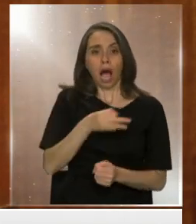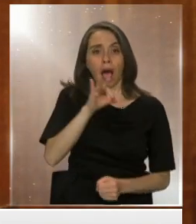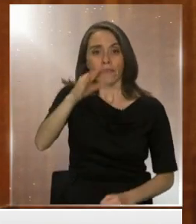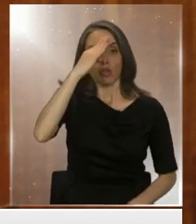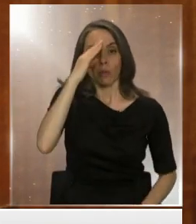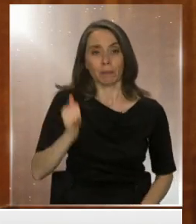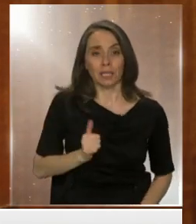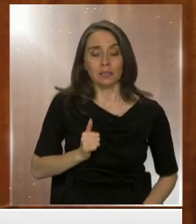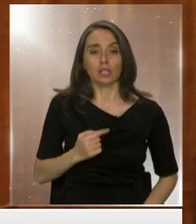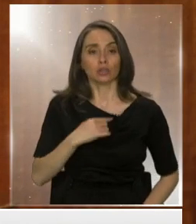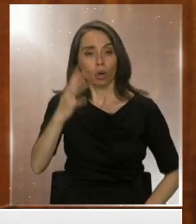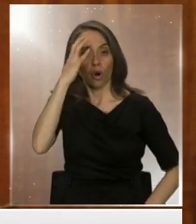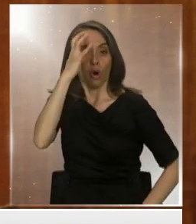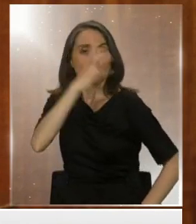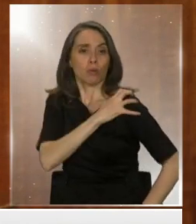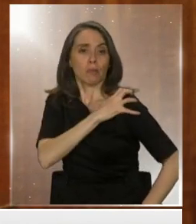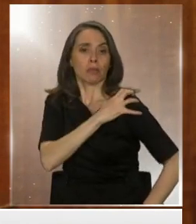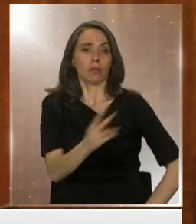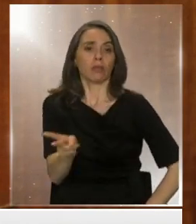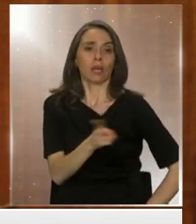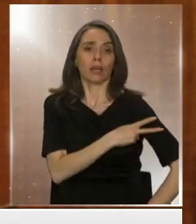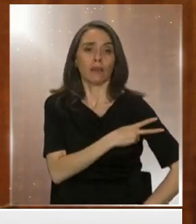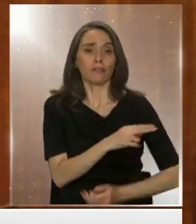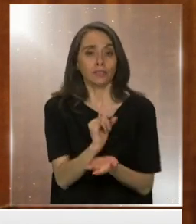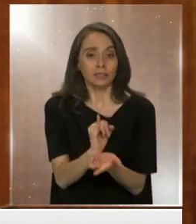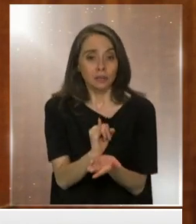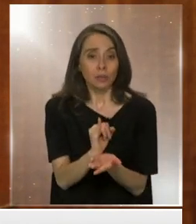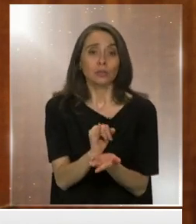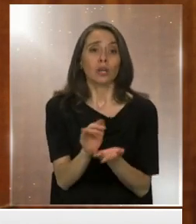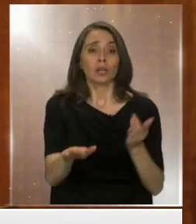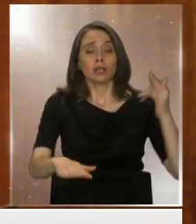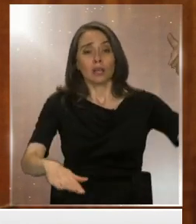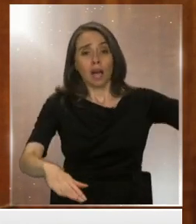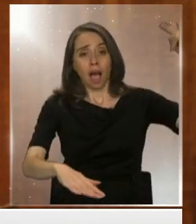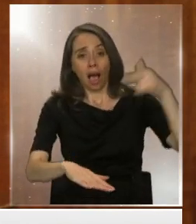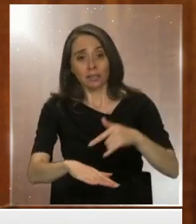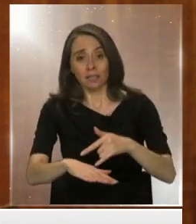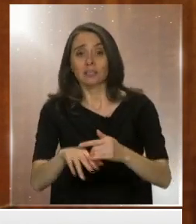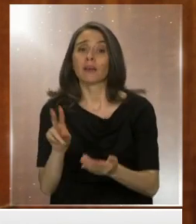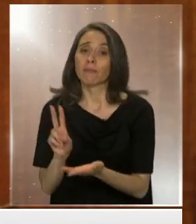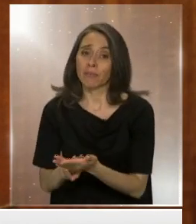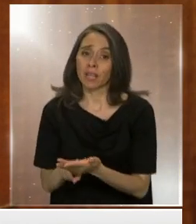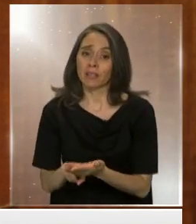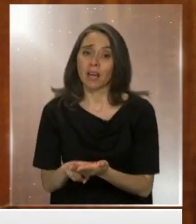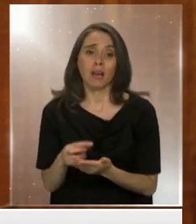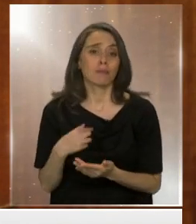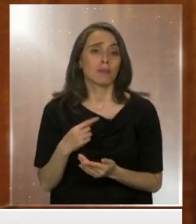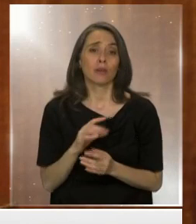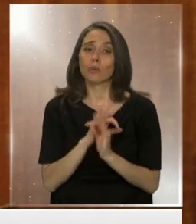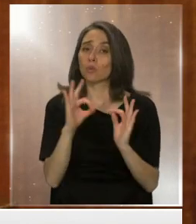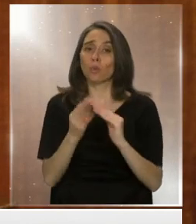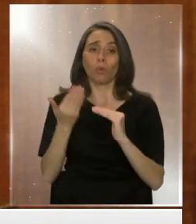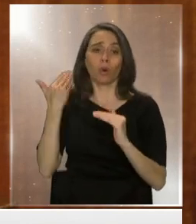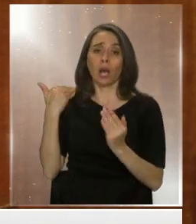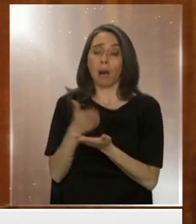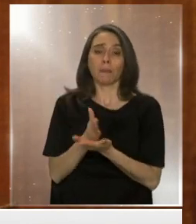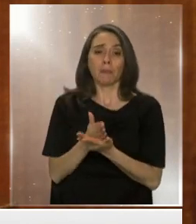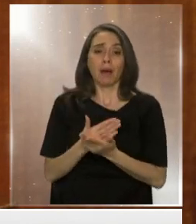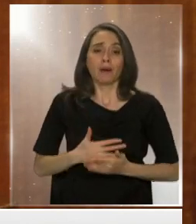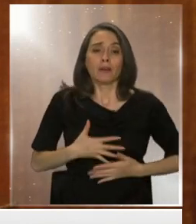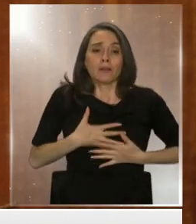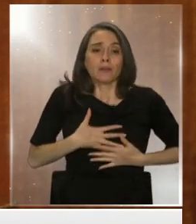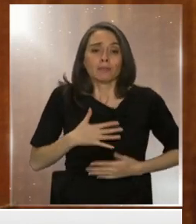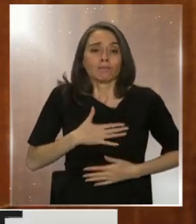jefe la verdad es que un accidente como este uno no está preparado desde el punto de vista